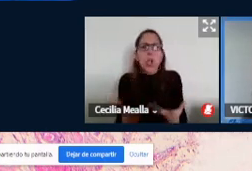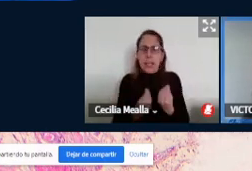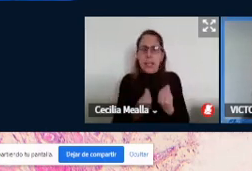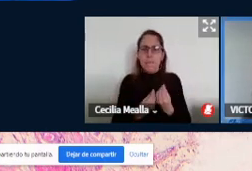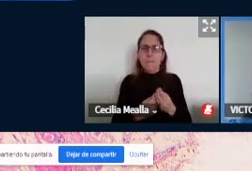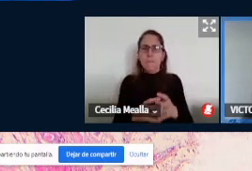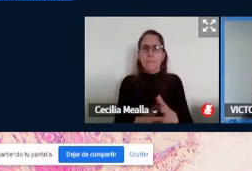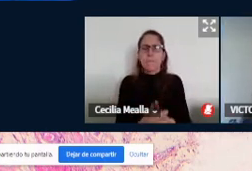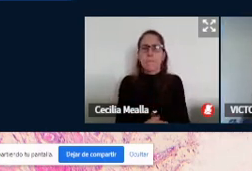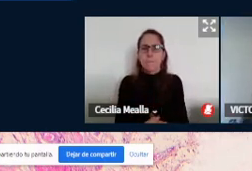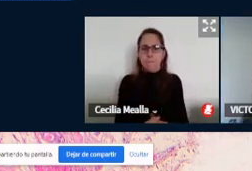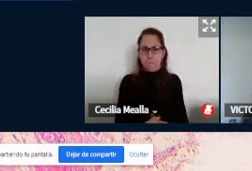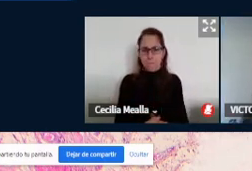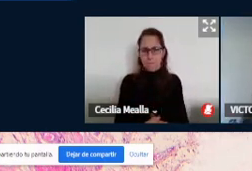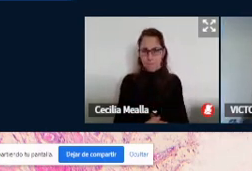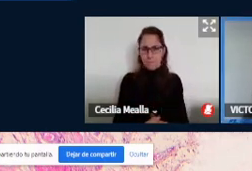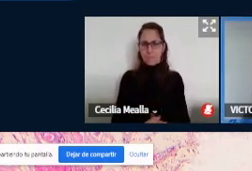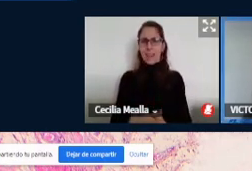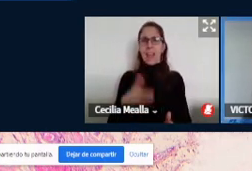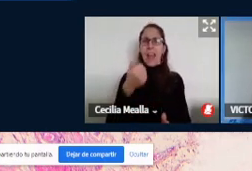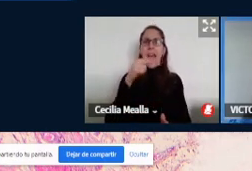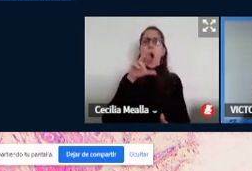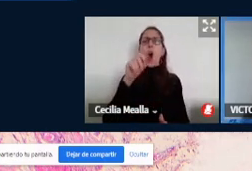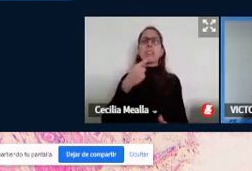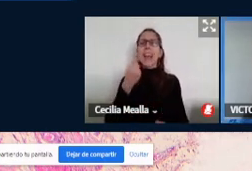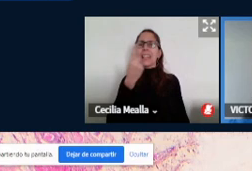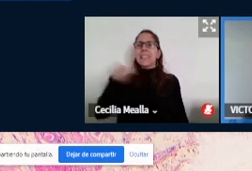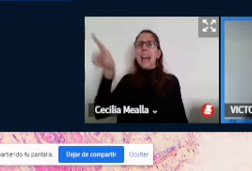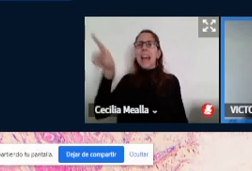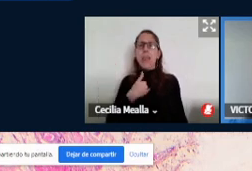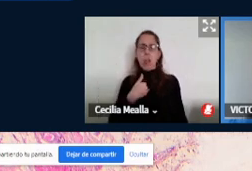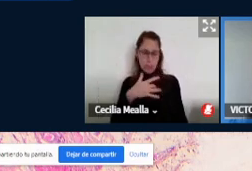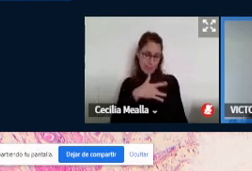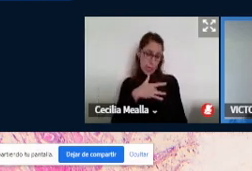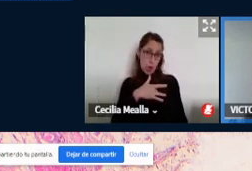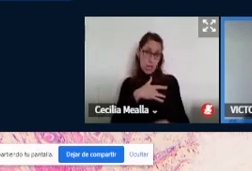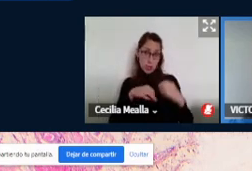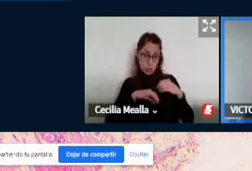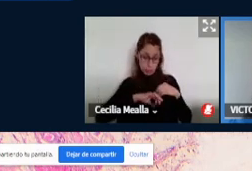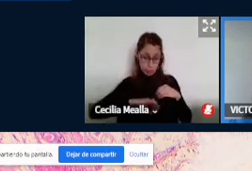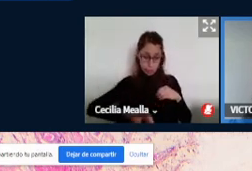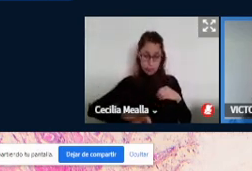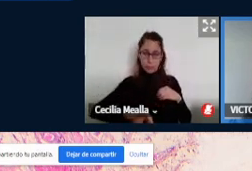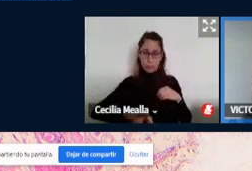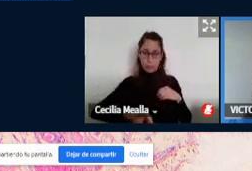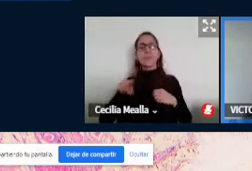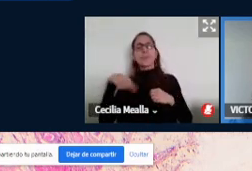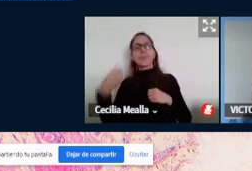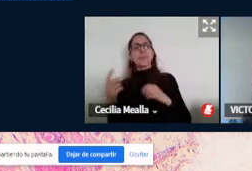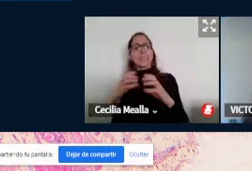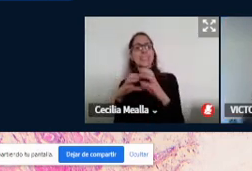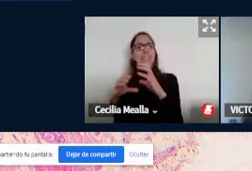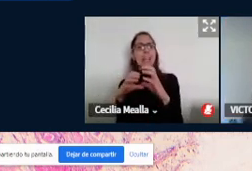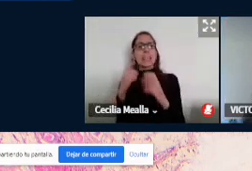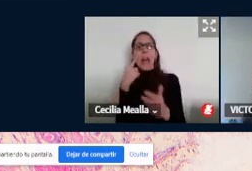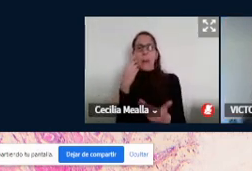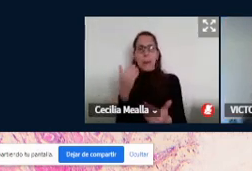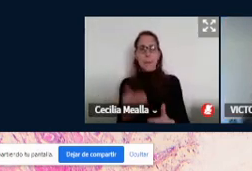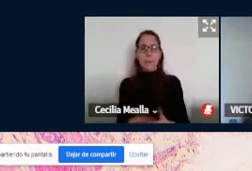Vicky, acá hay Del otras corazón. respuestas. Del corazón. A ver, Lu, releme las respuestas. Acá dice,